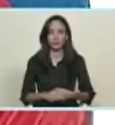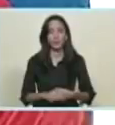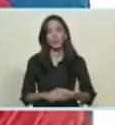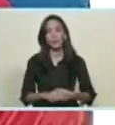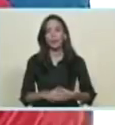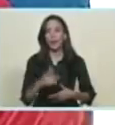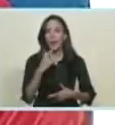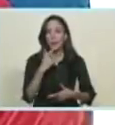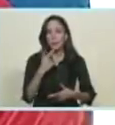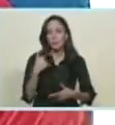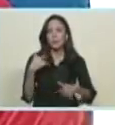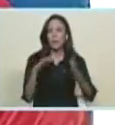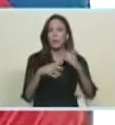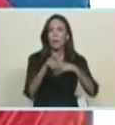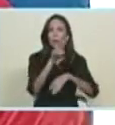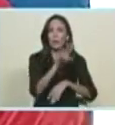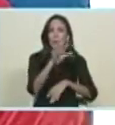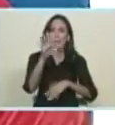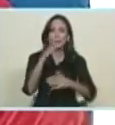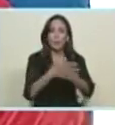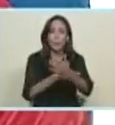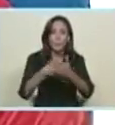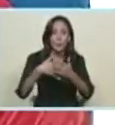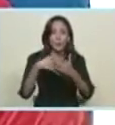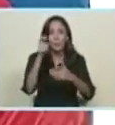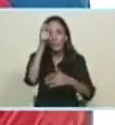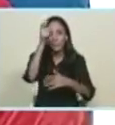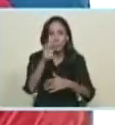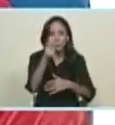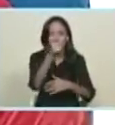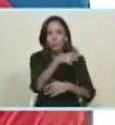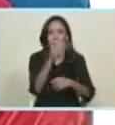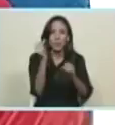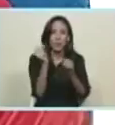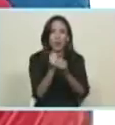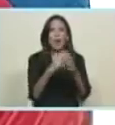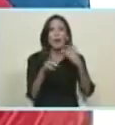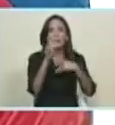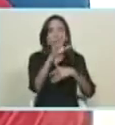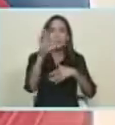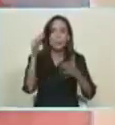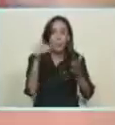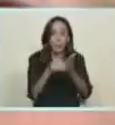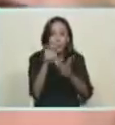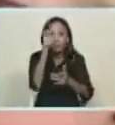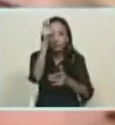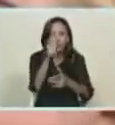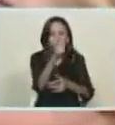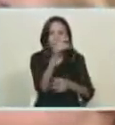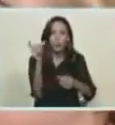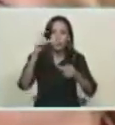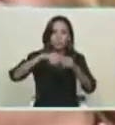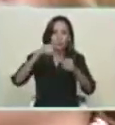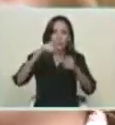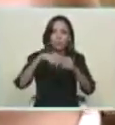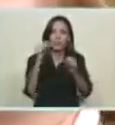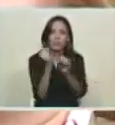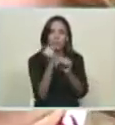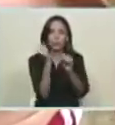Me dicen que participaron más de 25 mil trabajadores. Todo el mundo estaba pendiente de la videoconferencia.